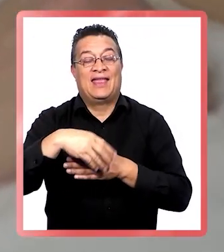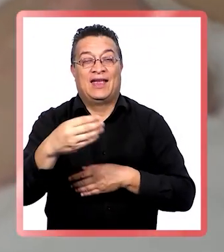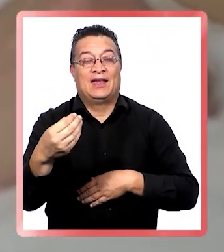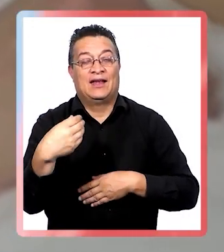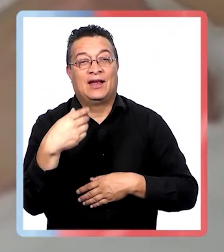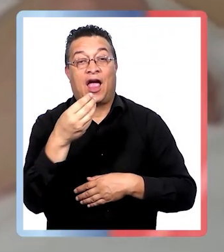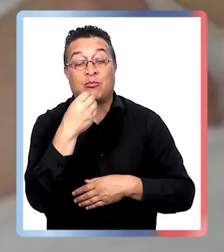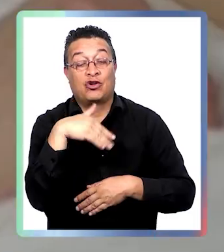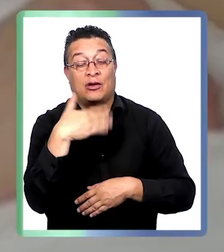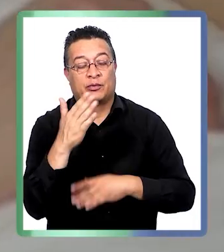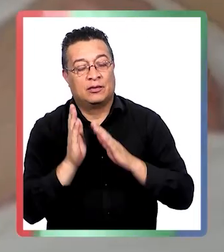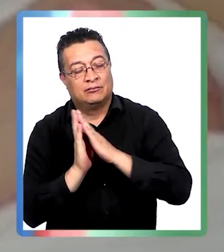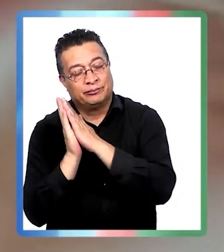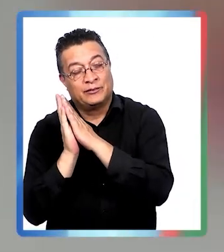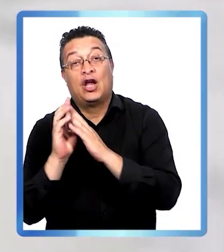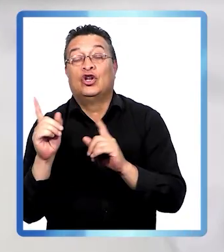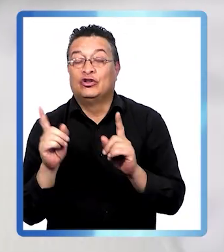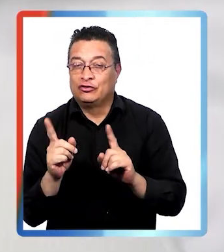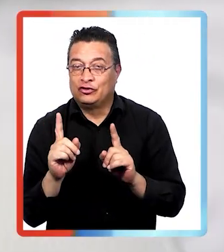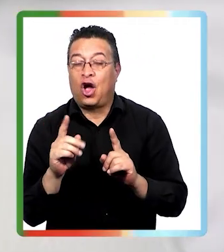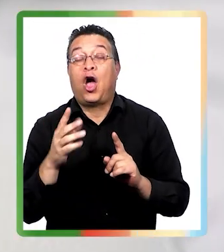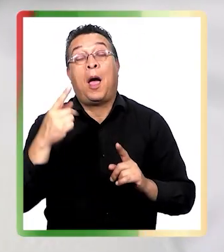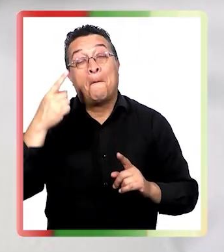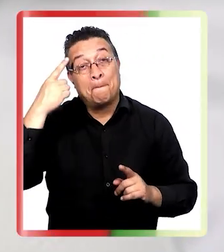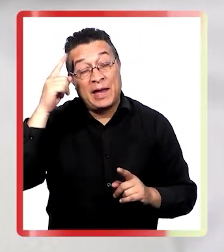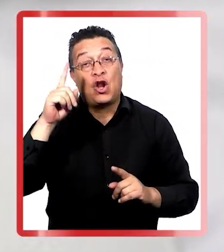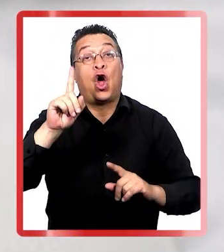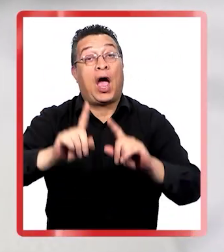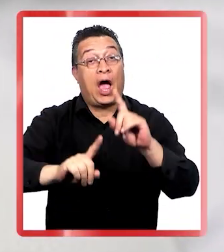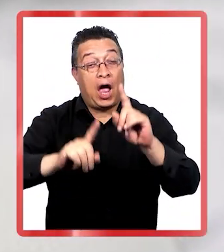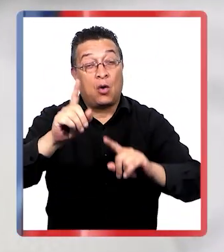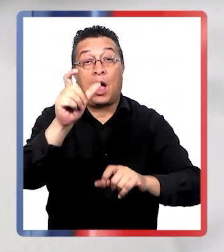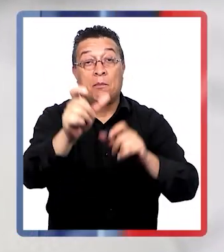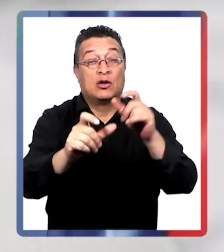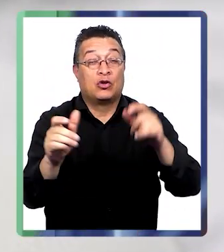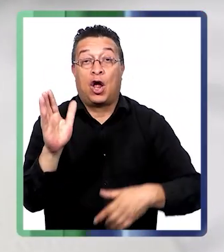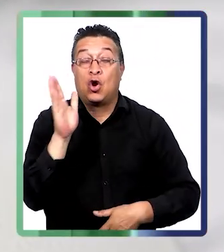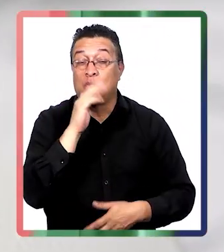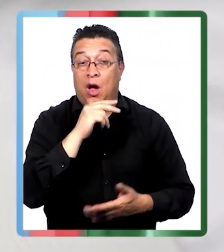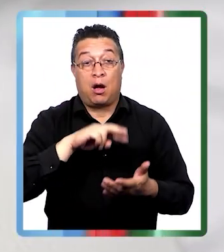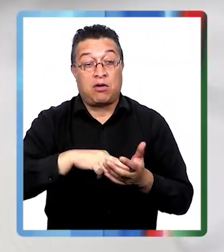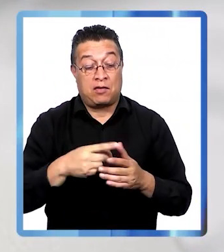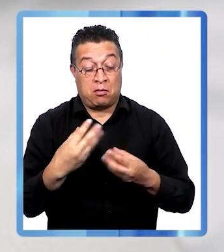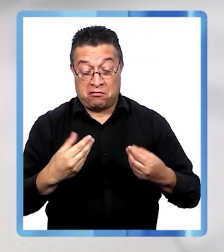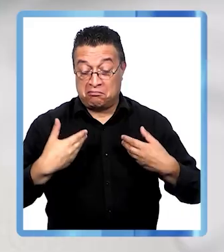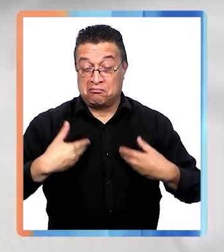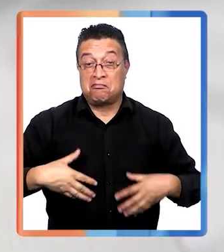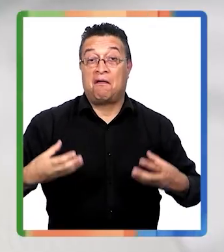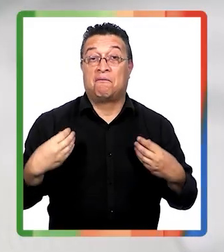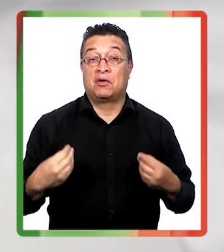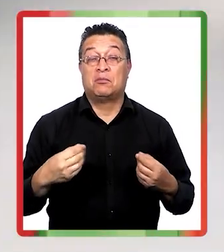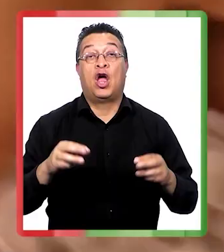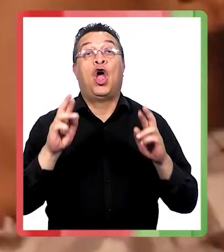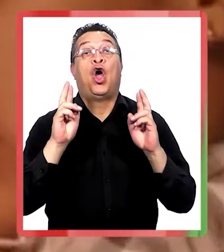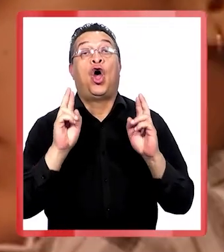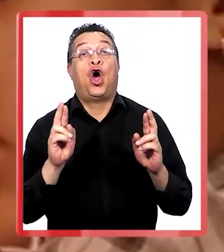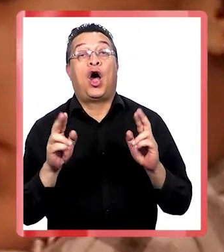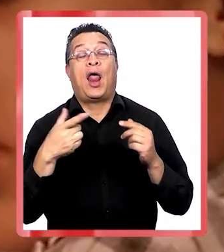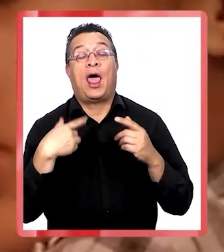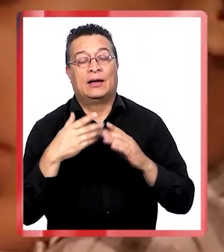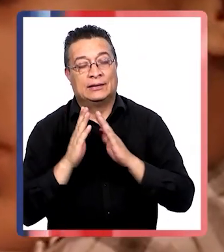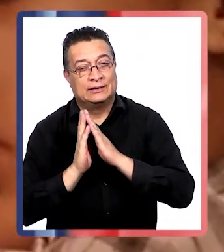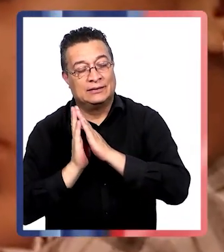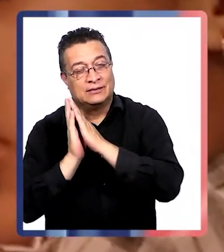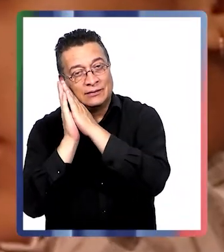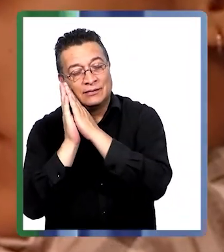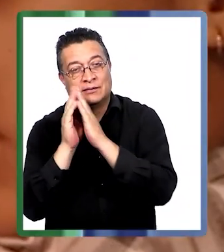sea, la recomendación para un buen dormir es evitar la siesta. Sin embargo, en personas que no tienen problemas y viven descansados y es rico, ojalá